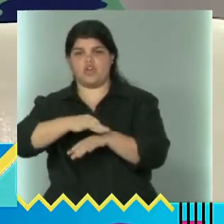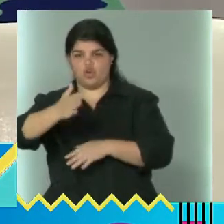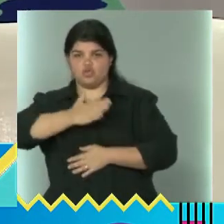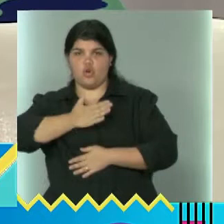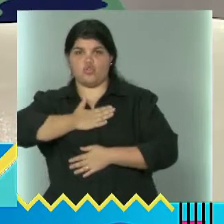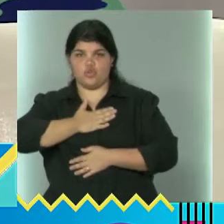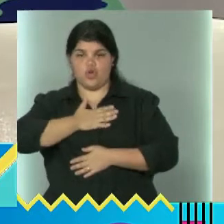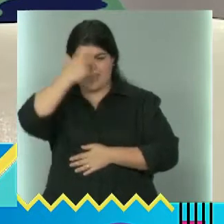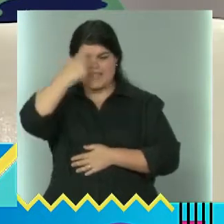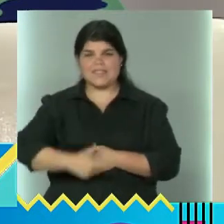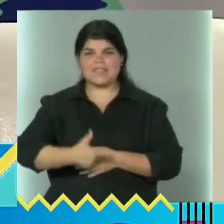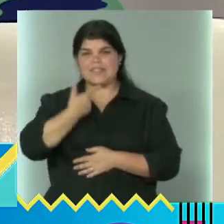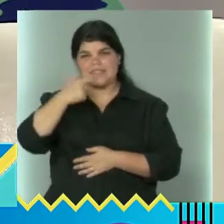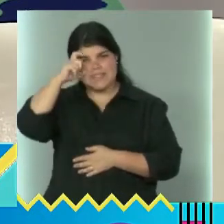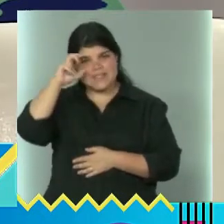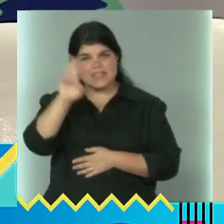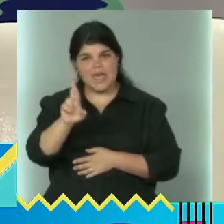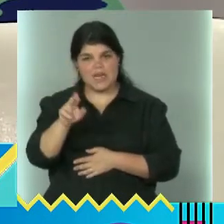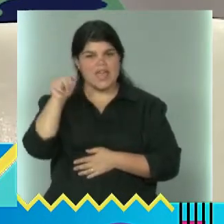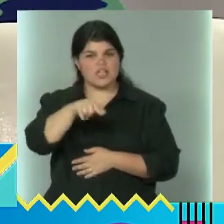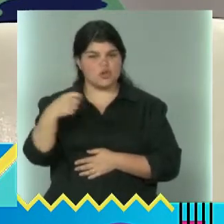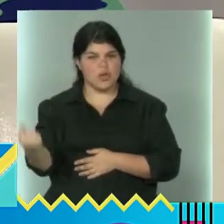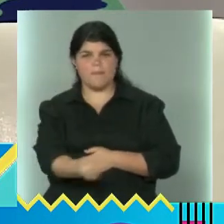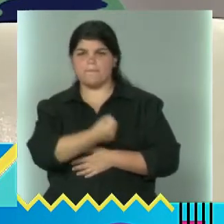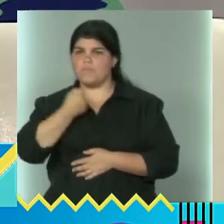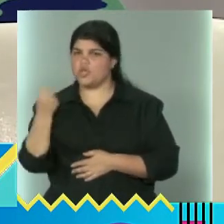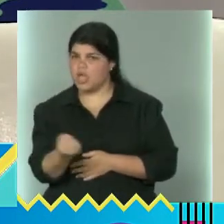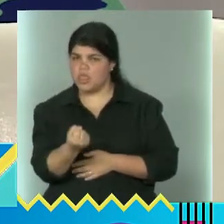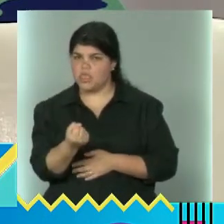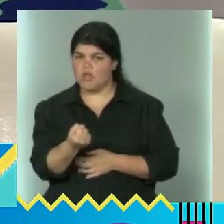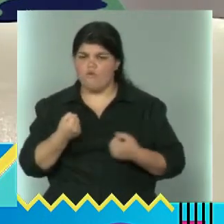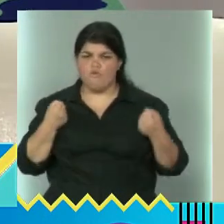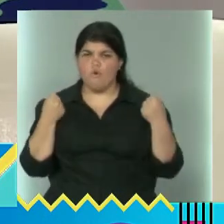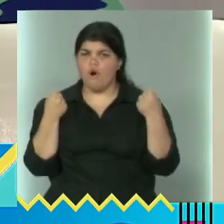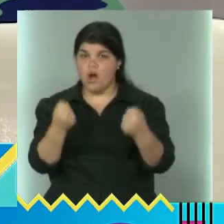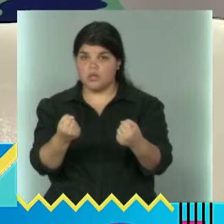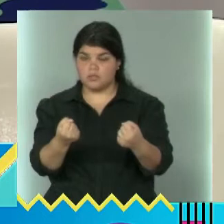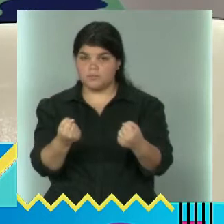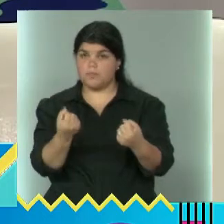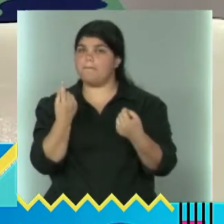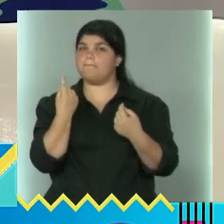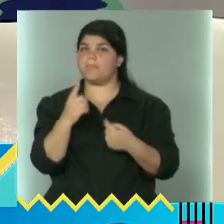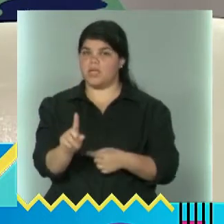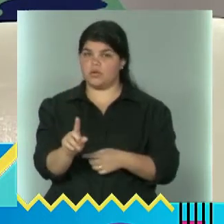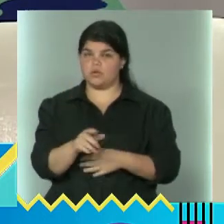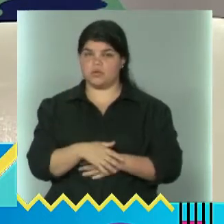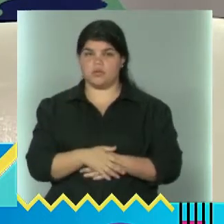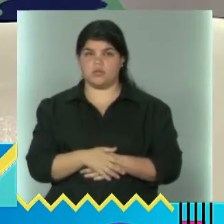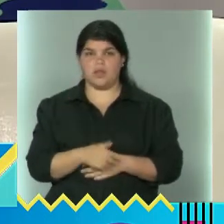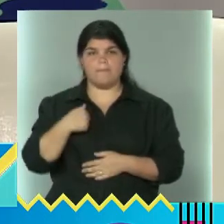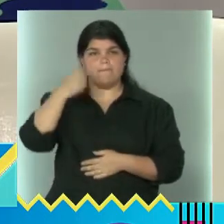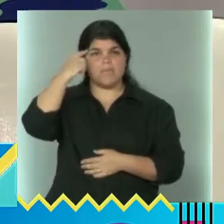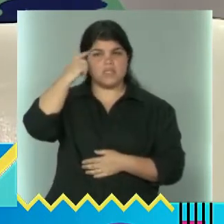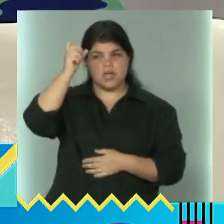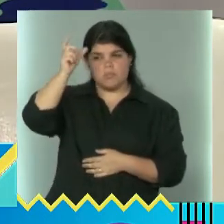lleva un entrenamiento absolutamente potente. Ahora, creer que cuando yo trabajo con otro,